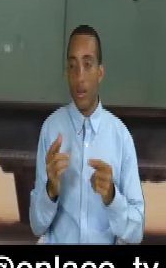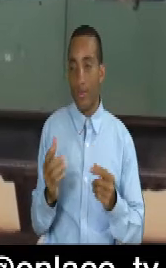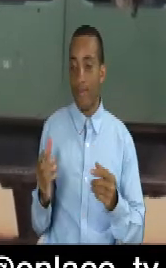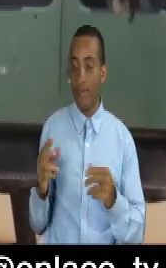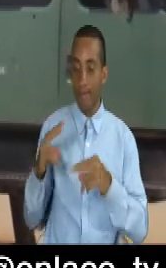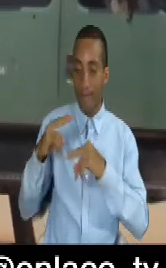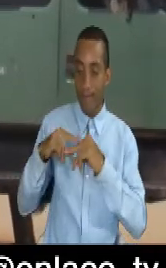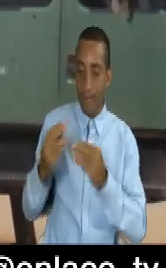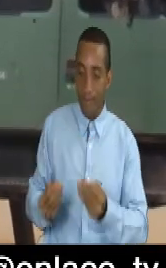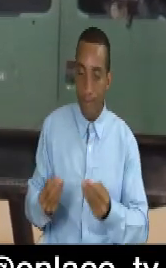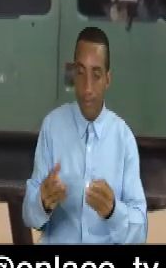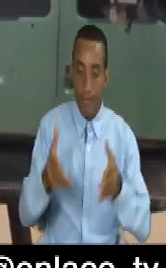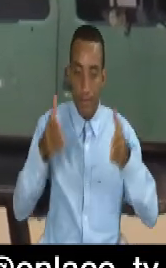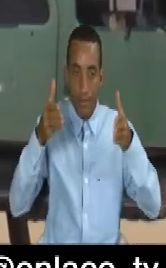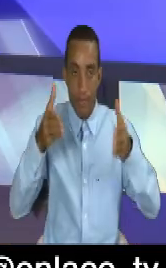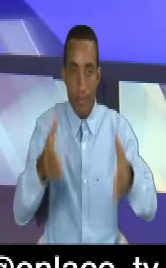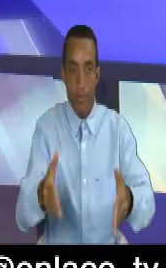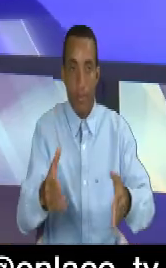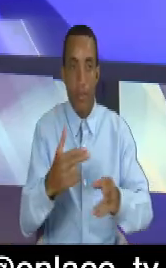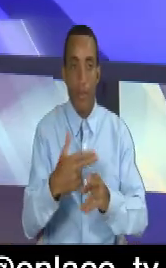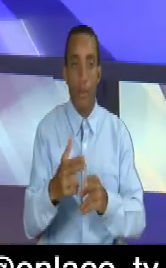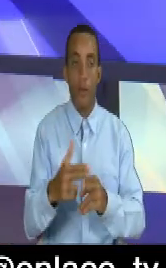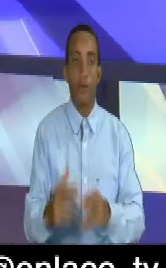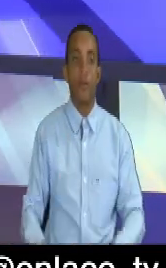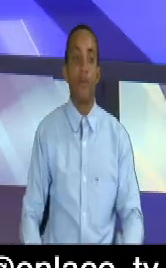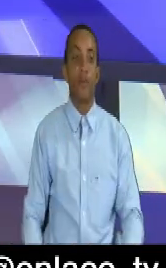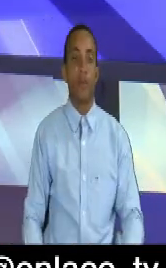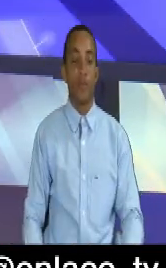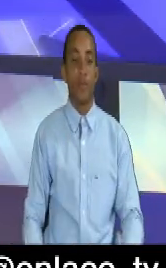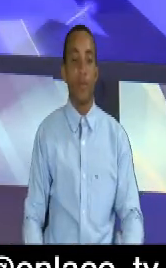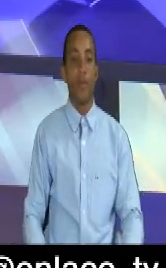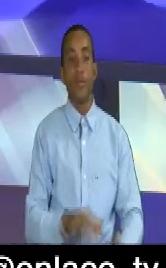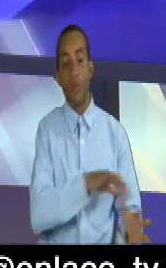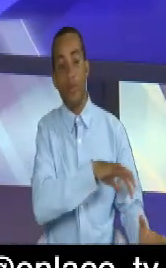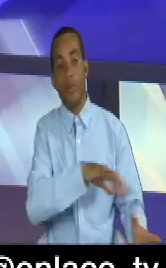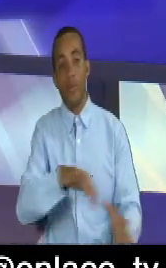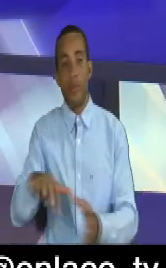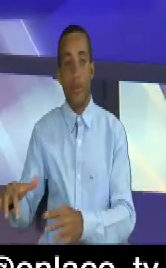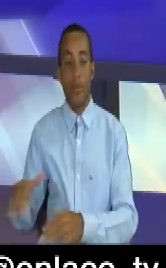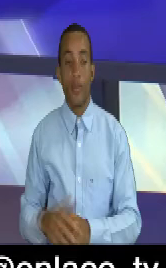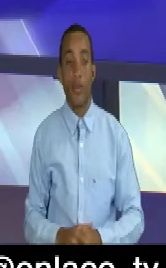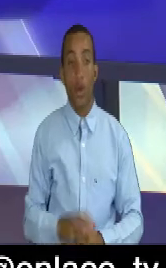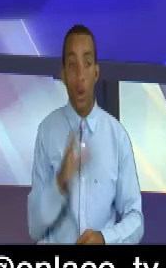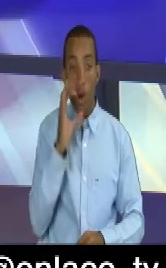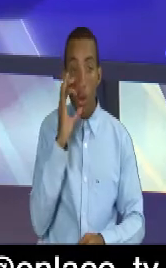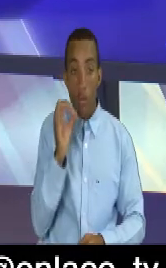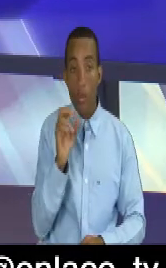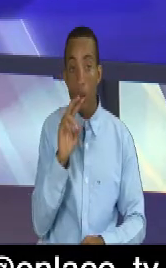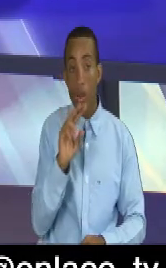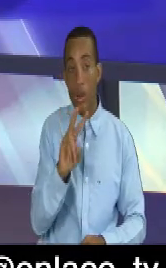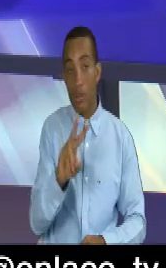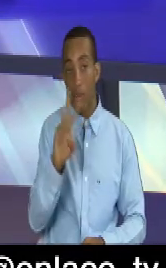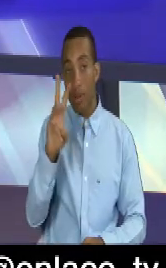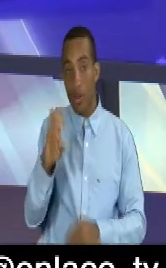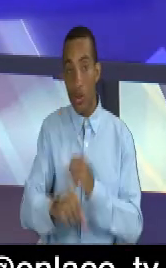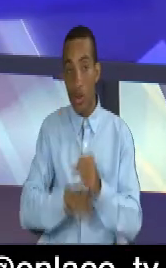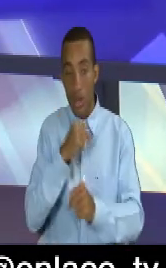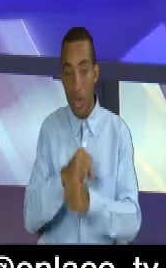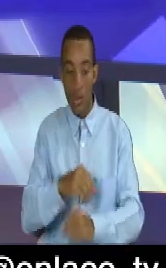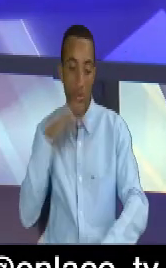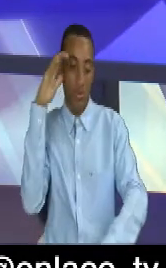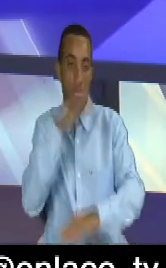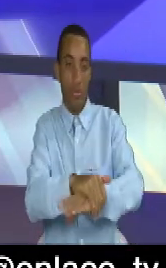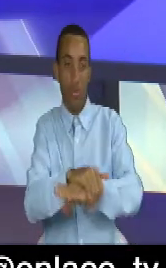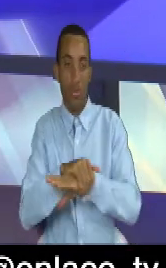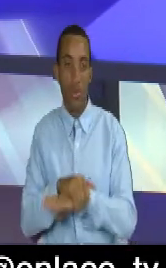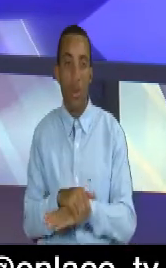darle cristiana sepultura. Y fue capturado en el barrio Villarelis un hombre de 28 años de edad, quien, según las autoridades, minutos